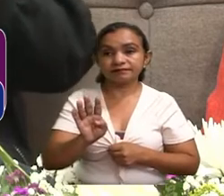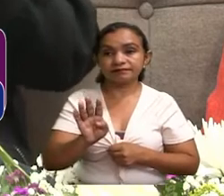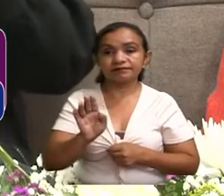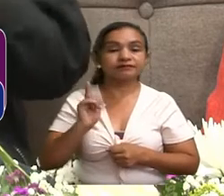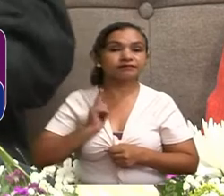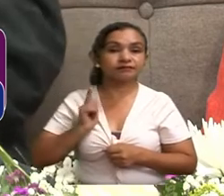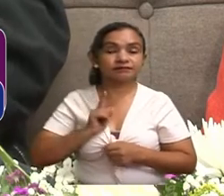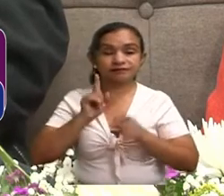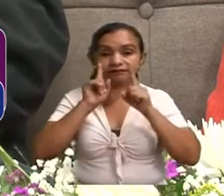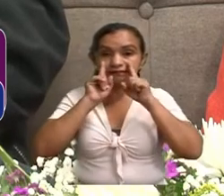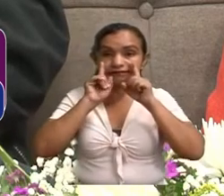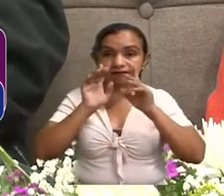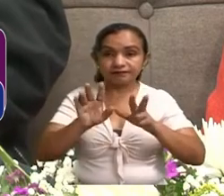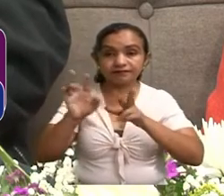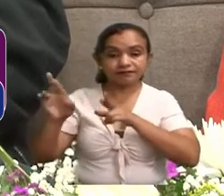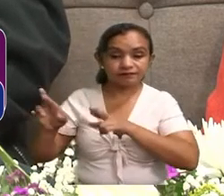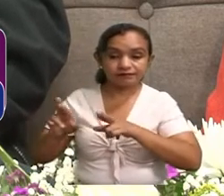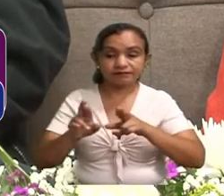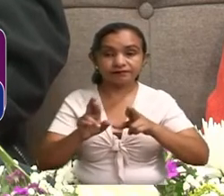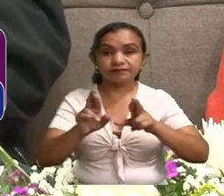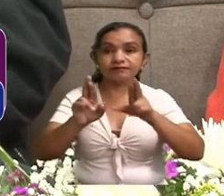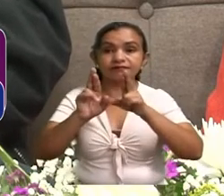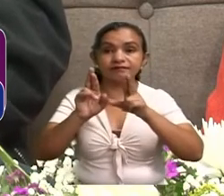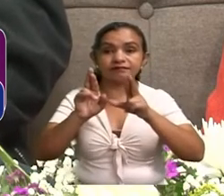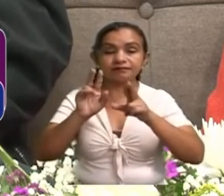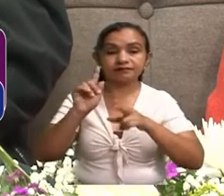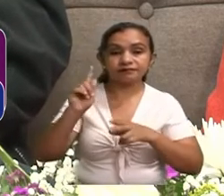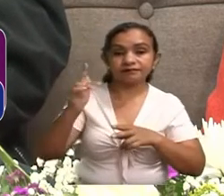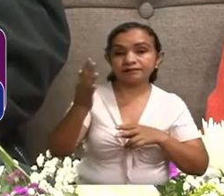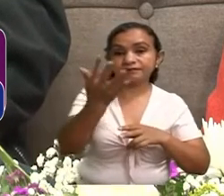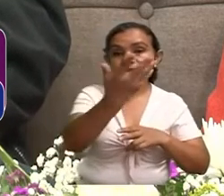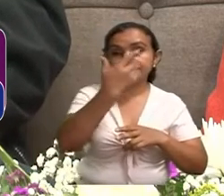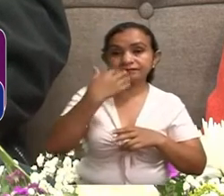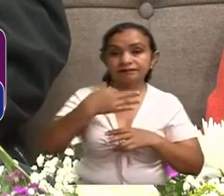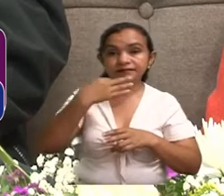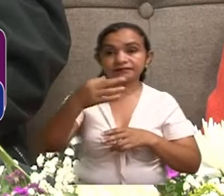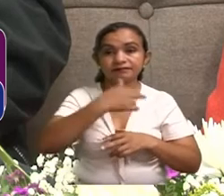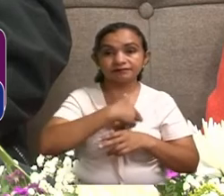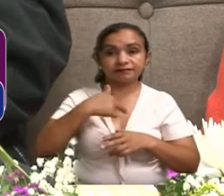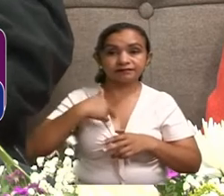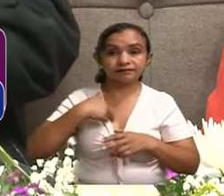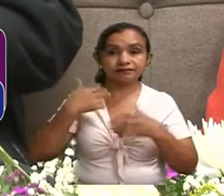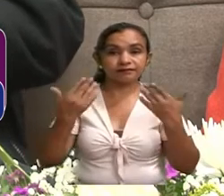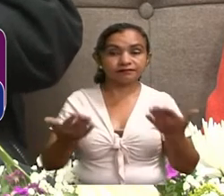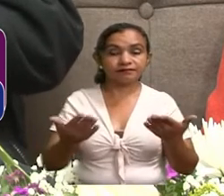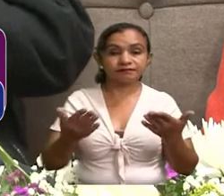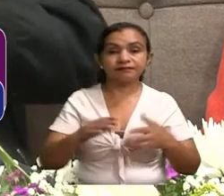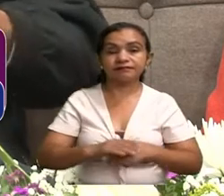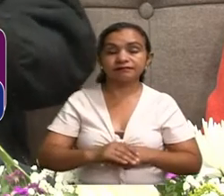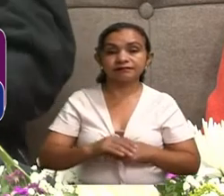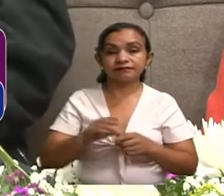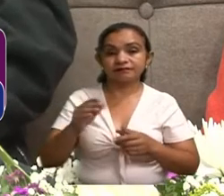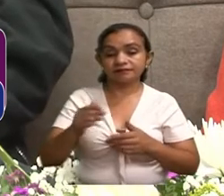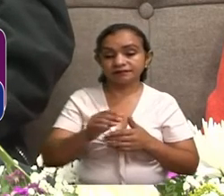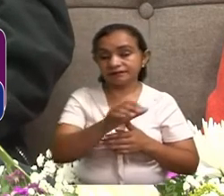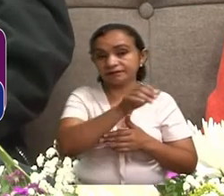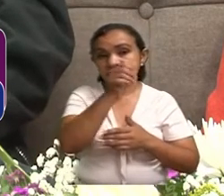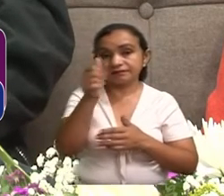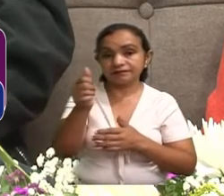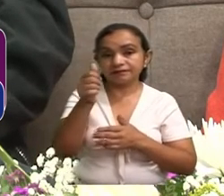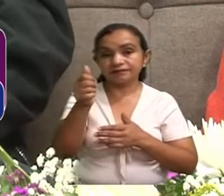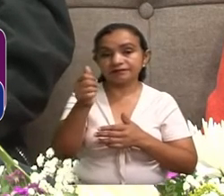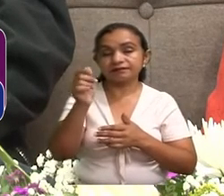tenemos que cuidar nuestros recursos hídricos para todos los fines que te mencionaba anteriormente. El otro, el que